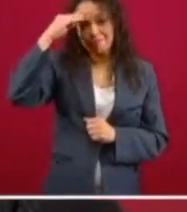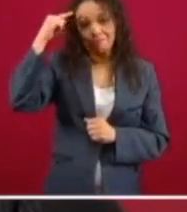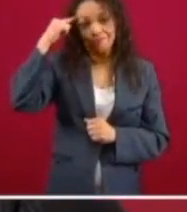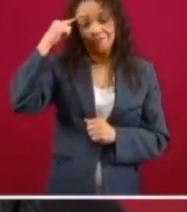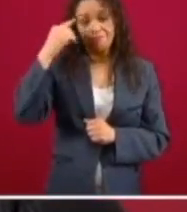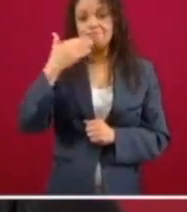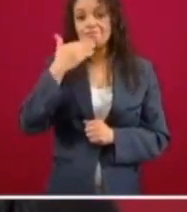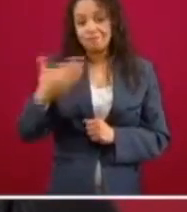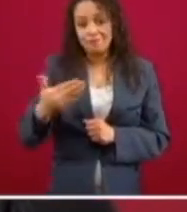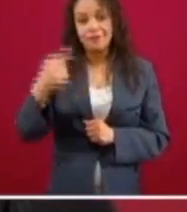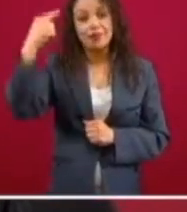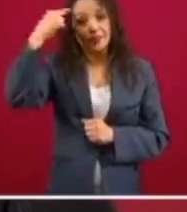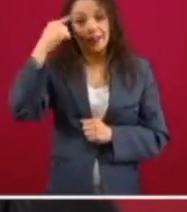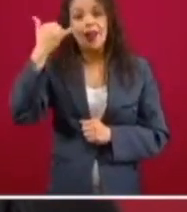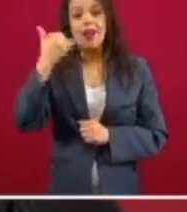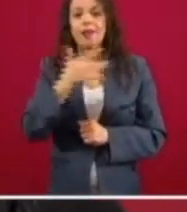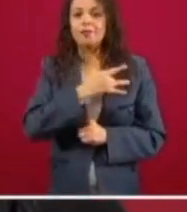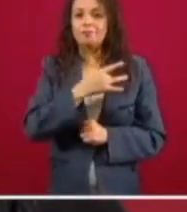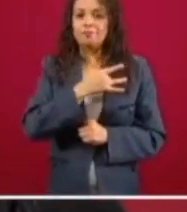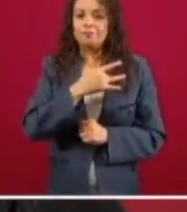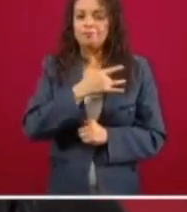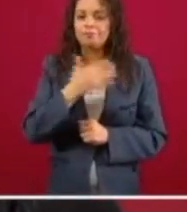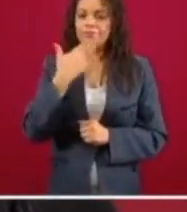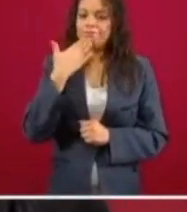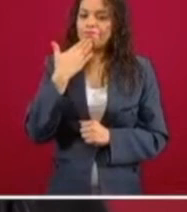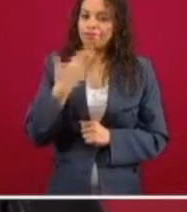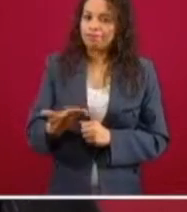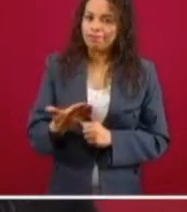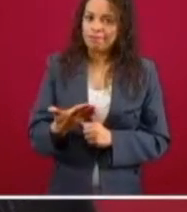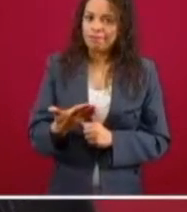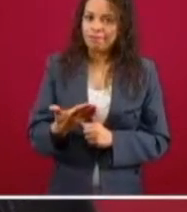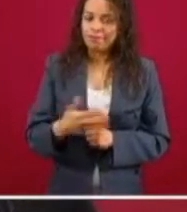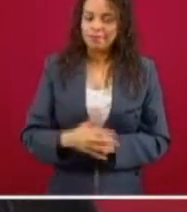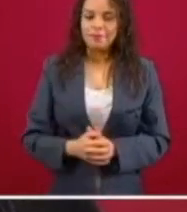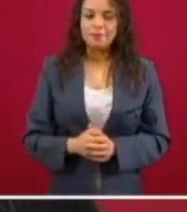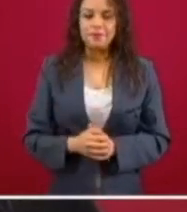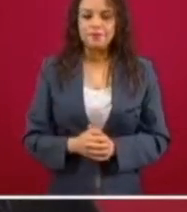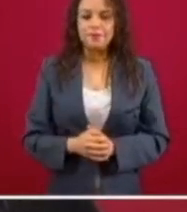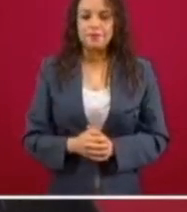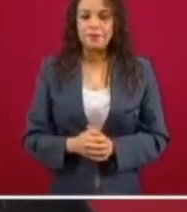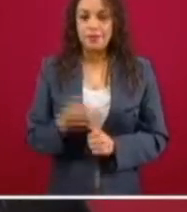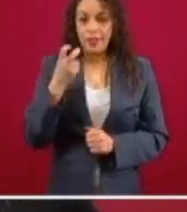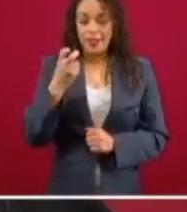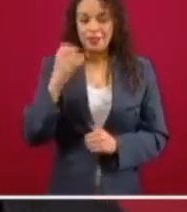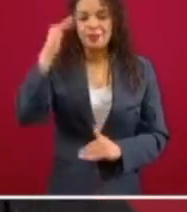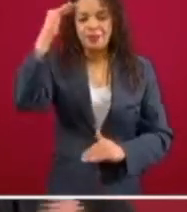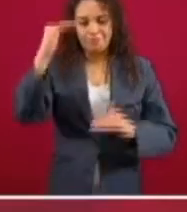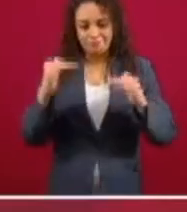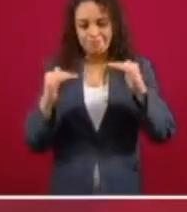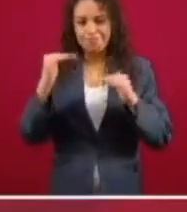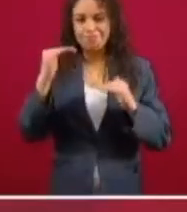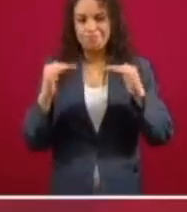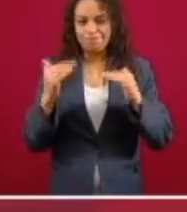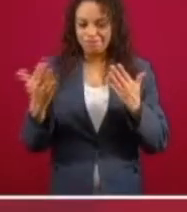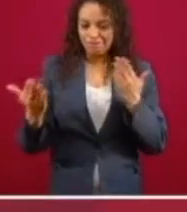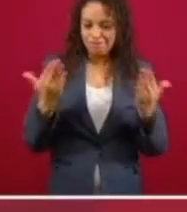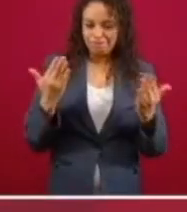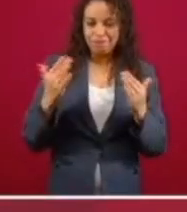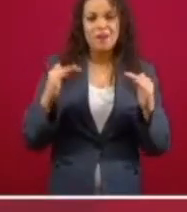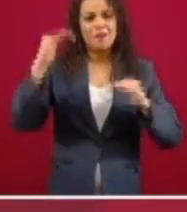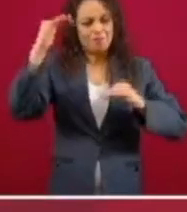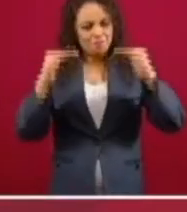Cabeza y corazón, el equilibrio, ¿no?, de las dos cosas.